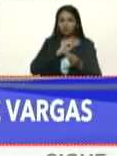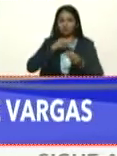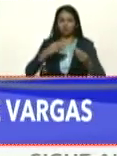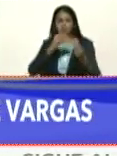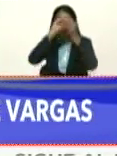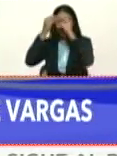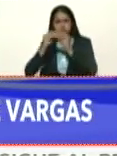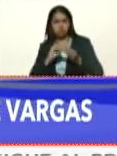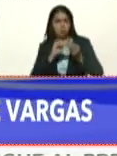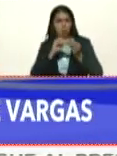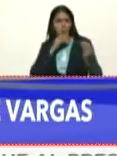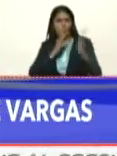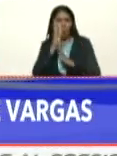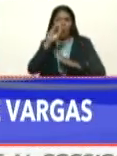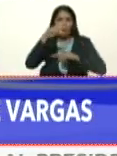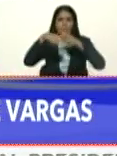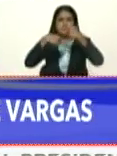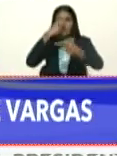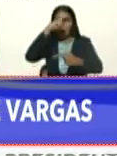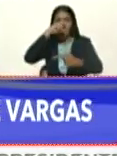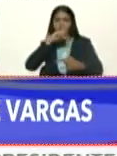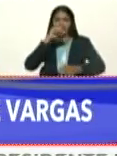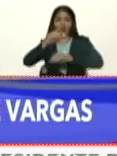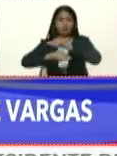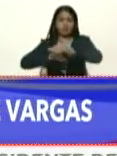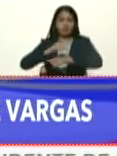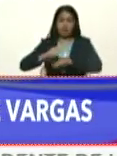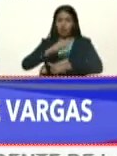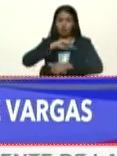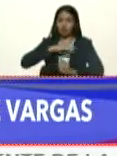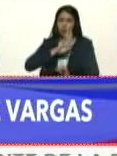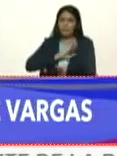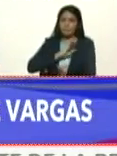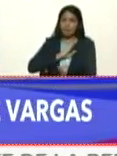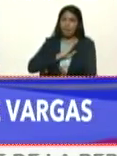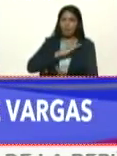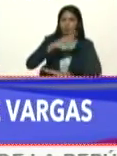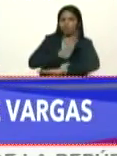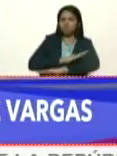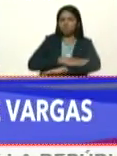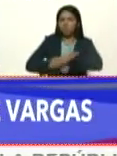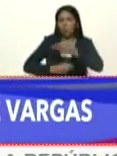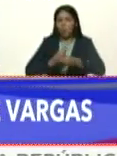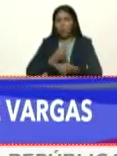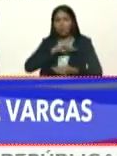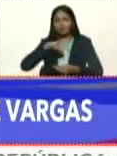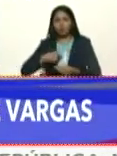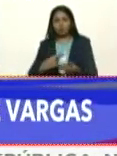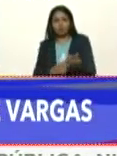al pasar de los años, de los siglos, el carácter rebelde,